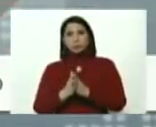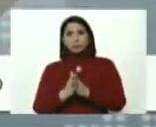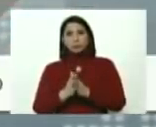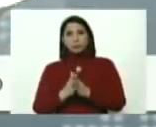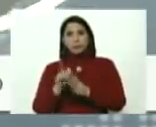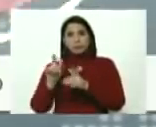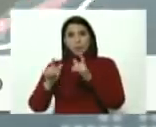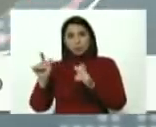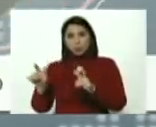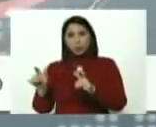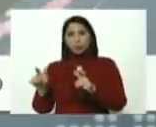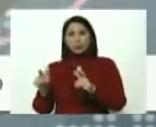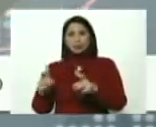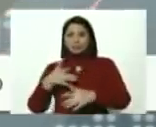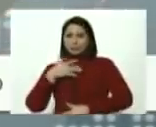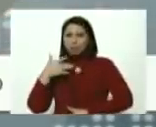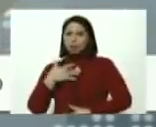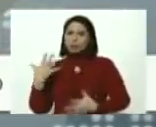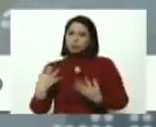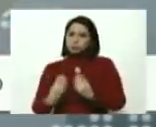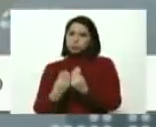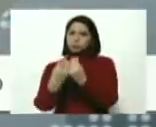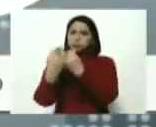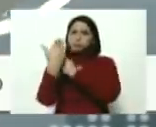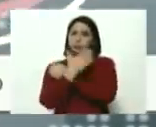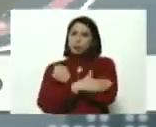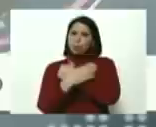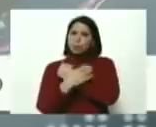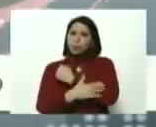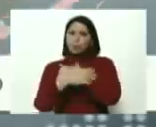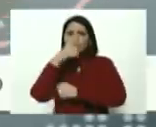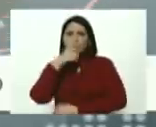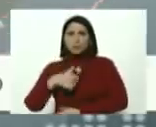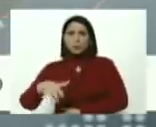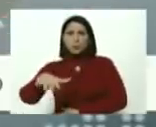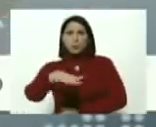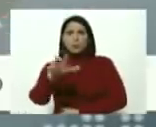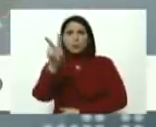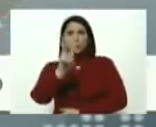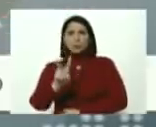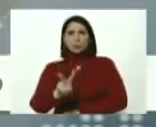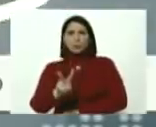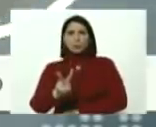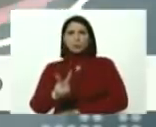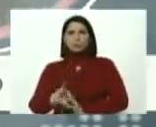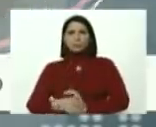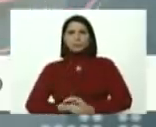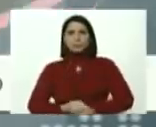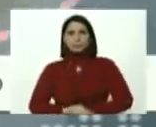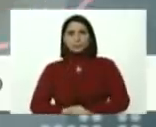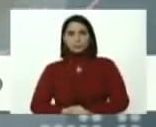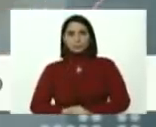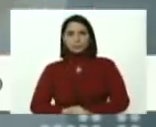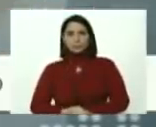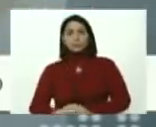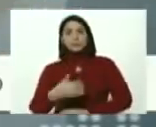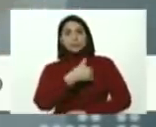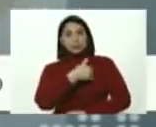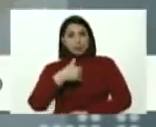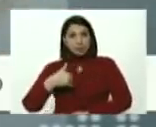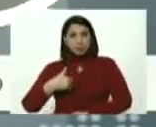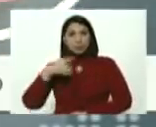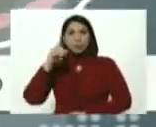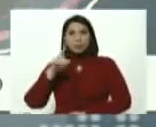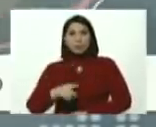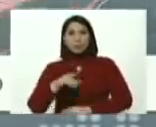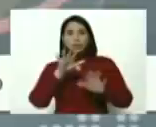deudos sientan el abrazo y el acompañamiento de todo el pueblo de Venezuela. Queremos, sobre